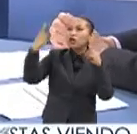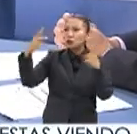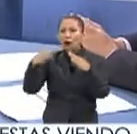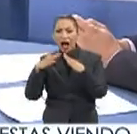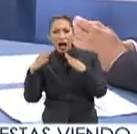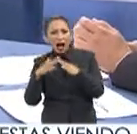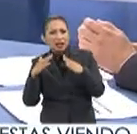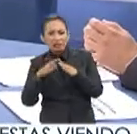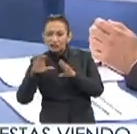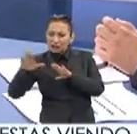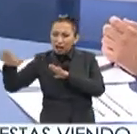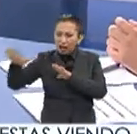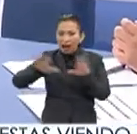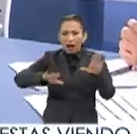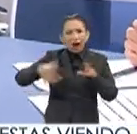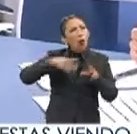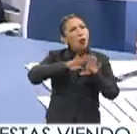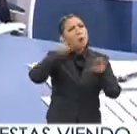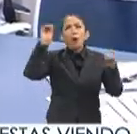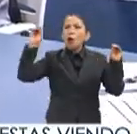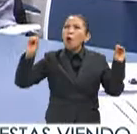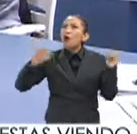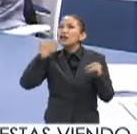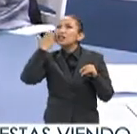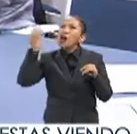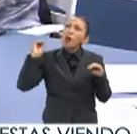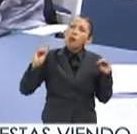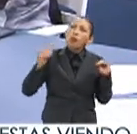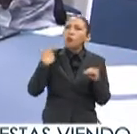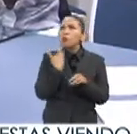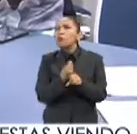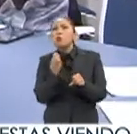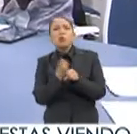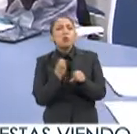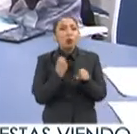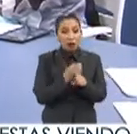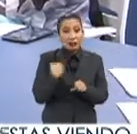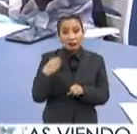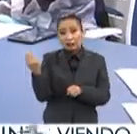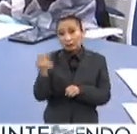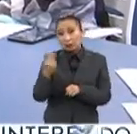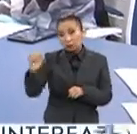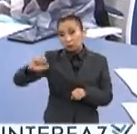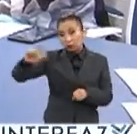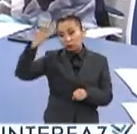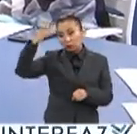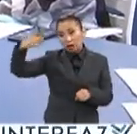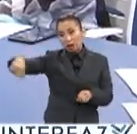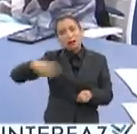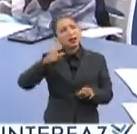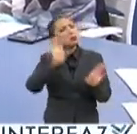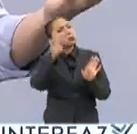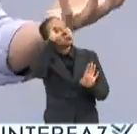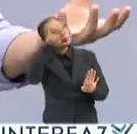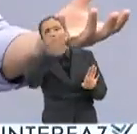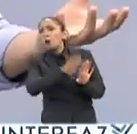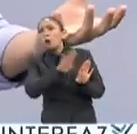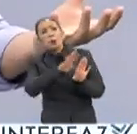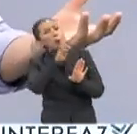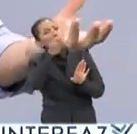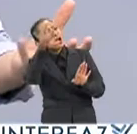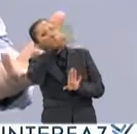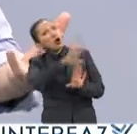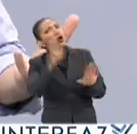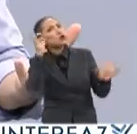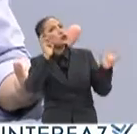su segunda casa, todos los espacios en los que habitamos, sí, pues sí necesitamos a los profesionales para que nos digan cómo mejorar